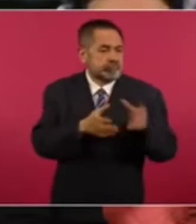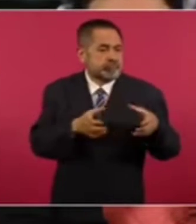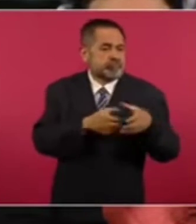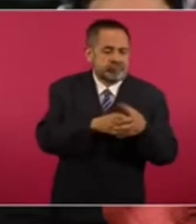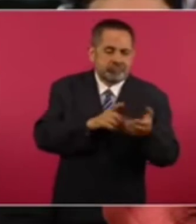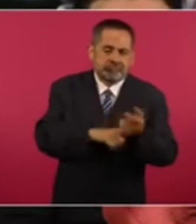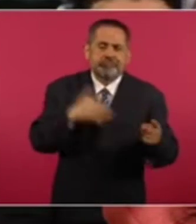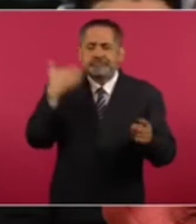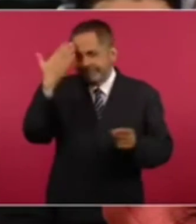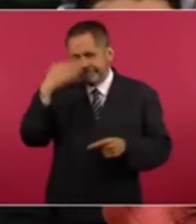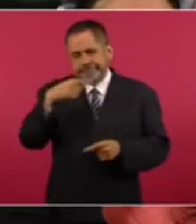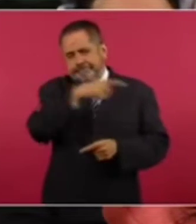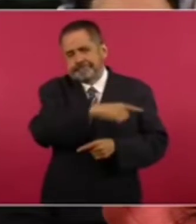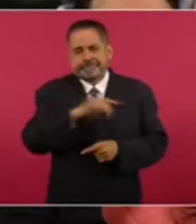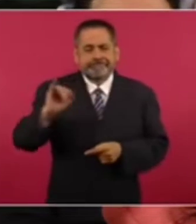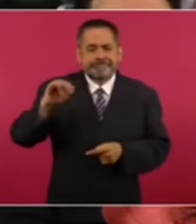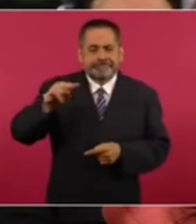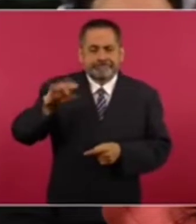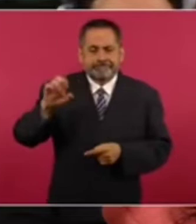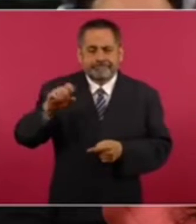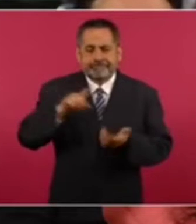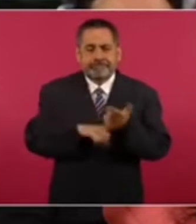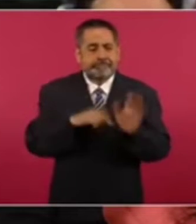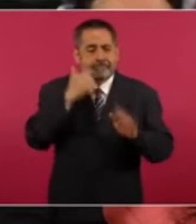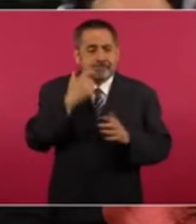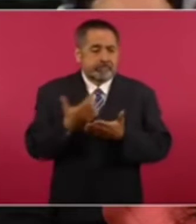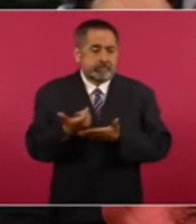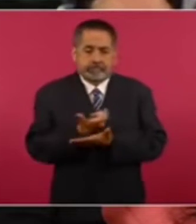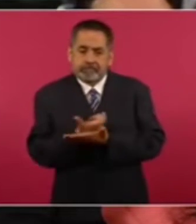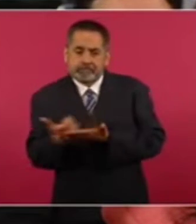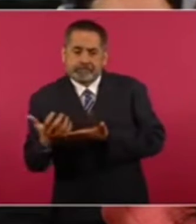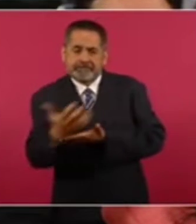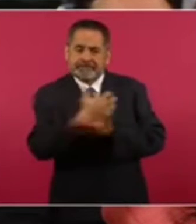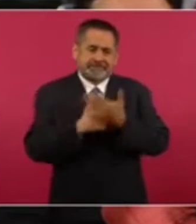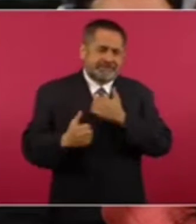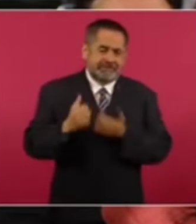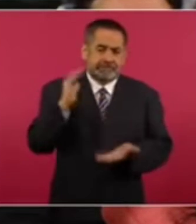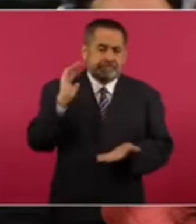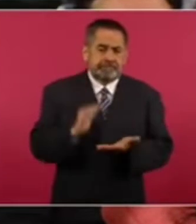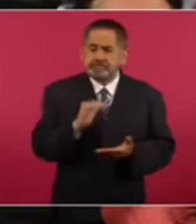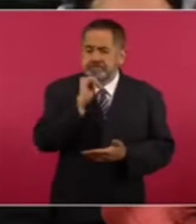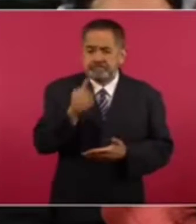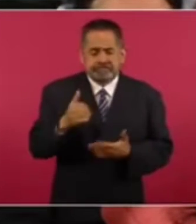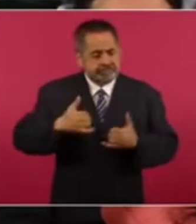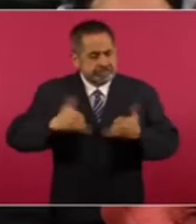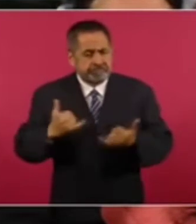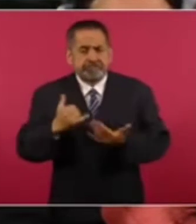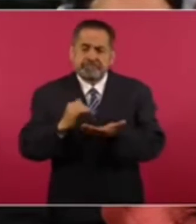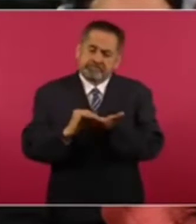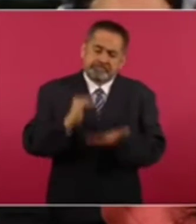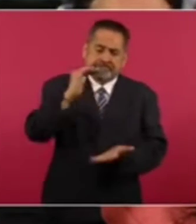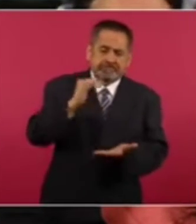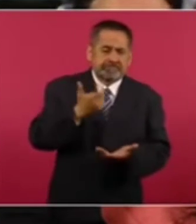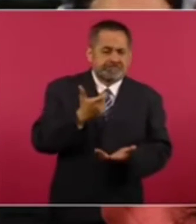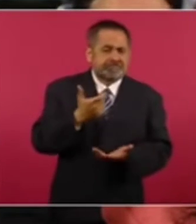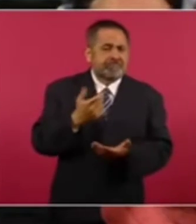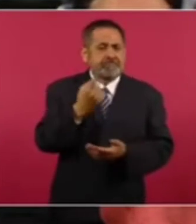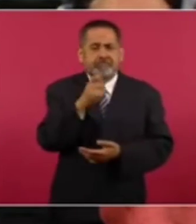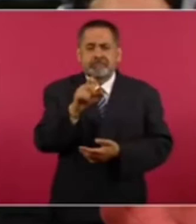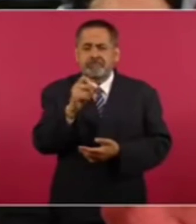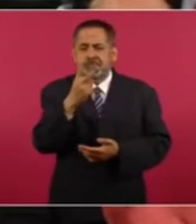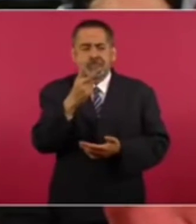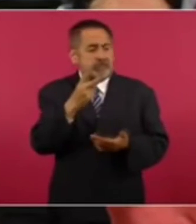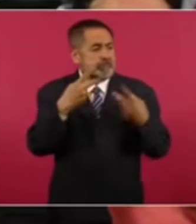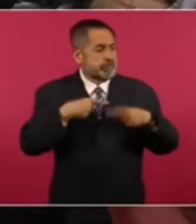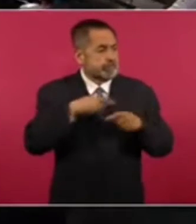que en el Instituto Nacional Electoral no se han querido bajar los sueldos, hay más de 122 funcionarios que ganan más que